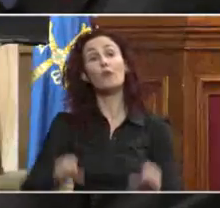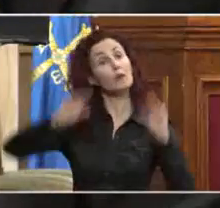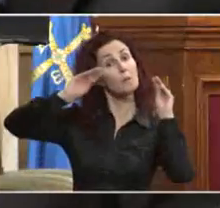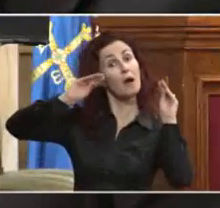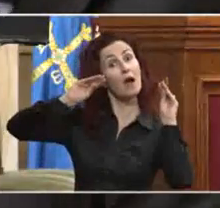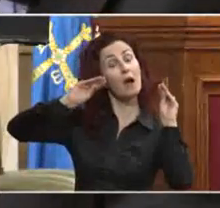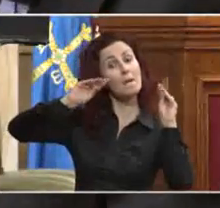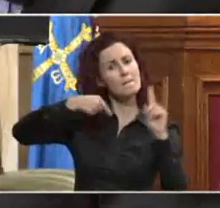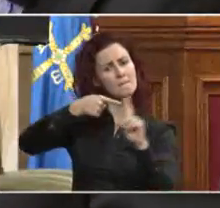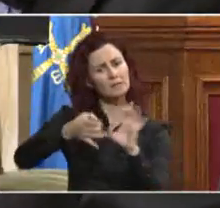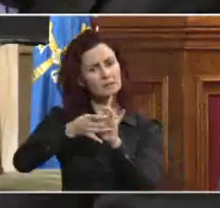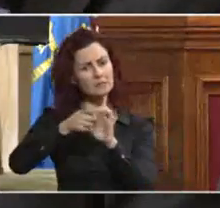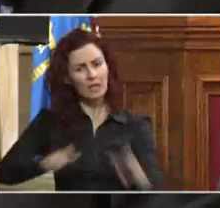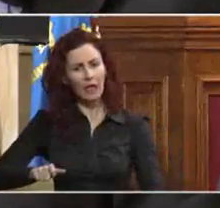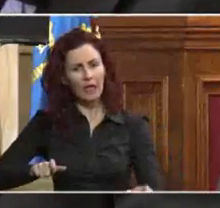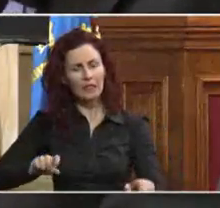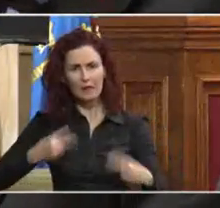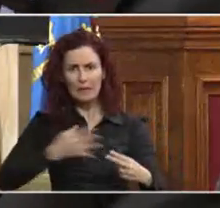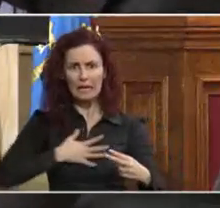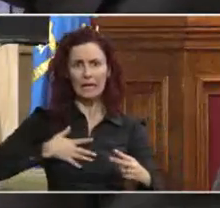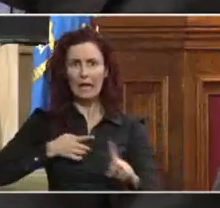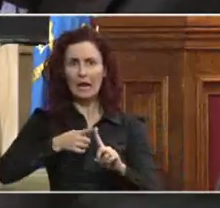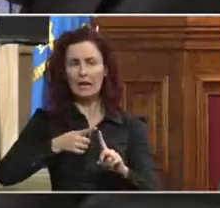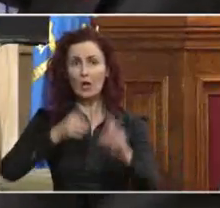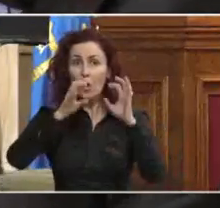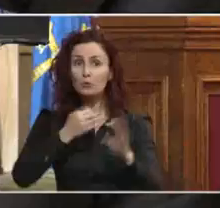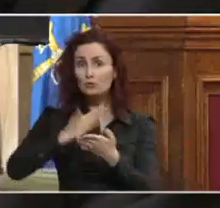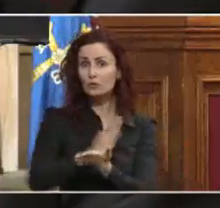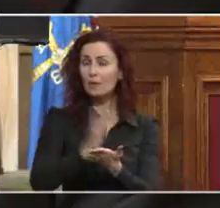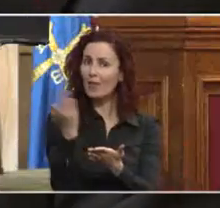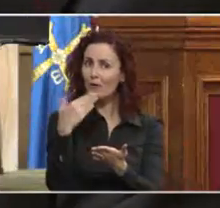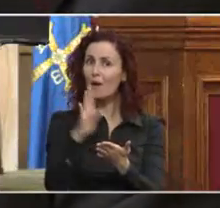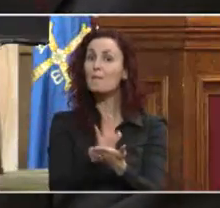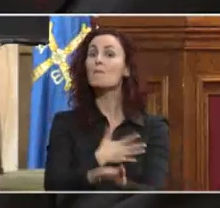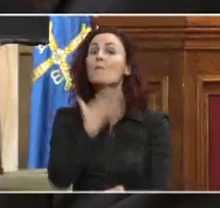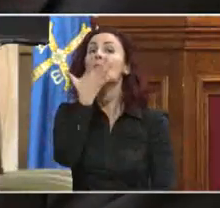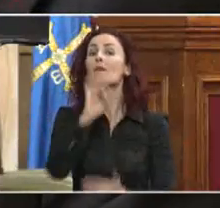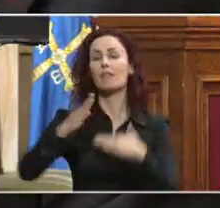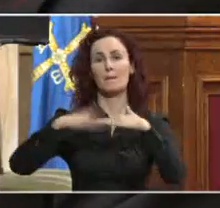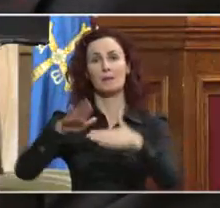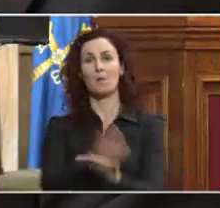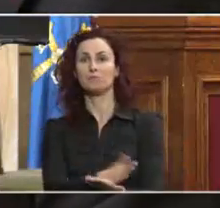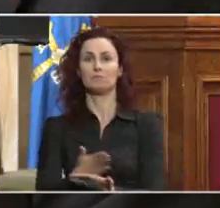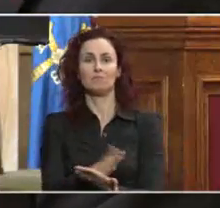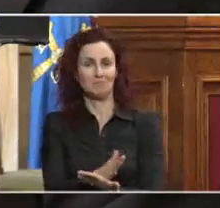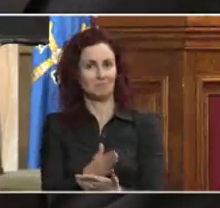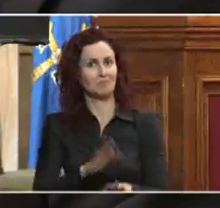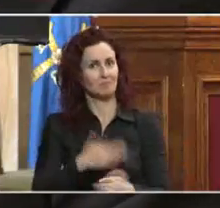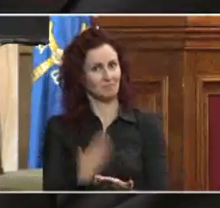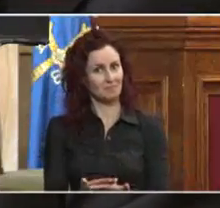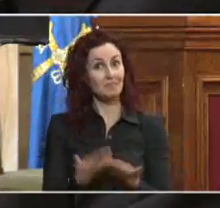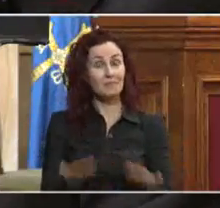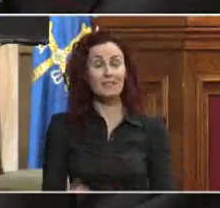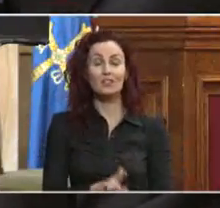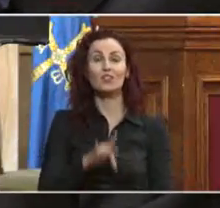pues no es una distinción exacta y hay elementos intermedios que deben ser explorados. Vamos a